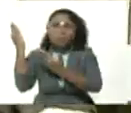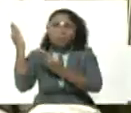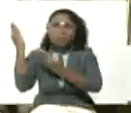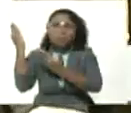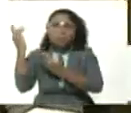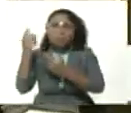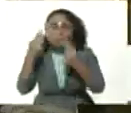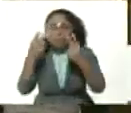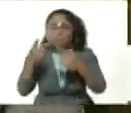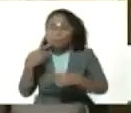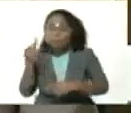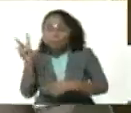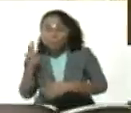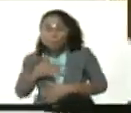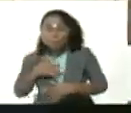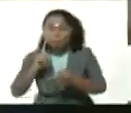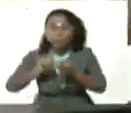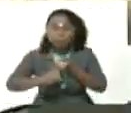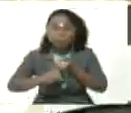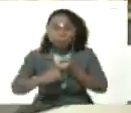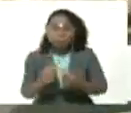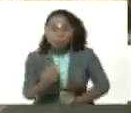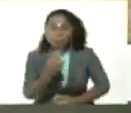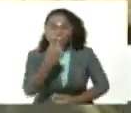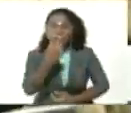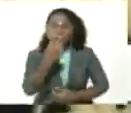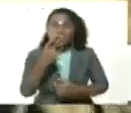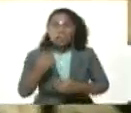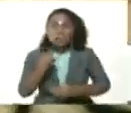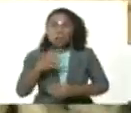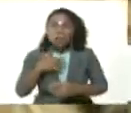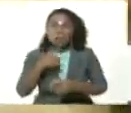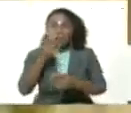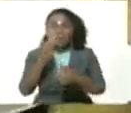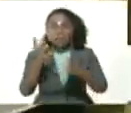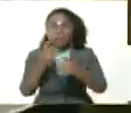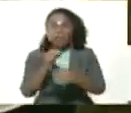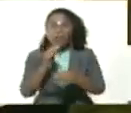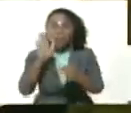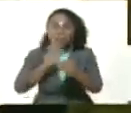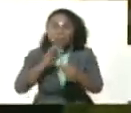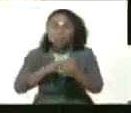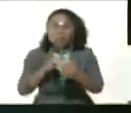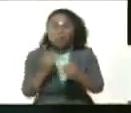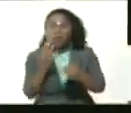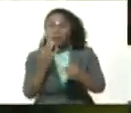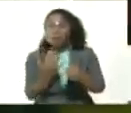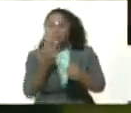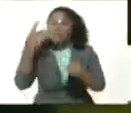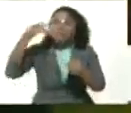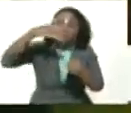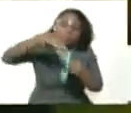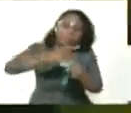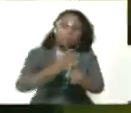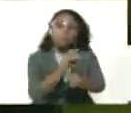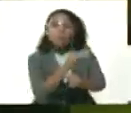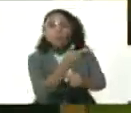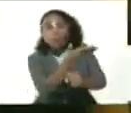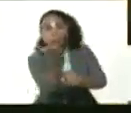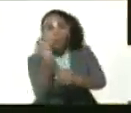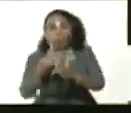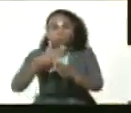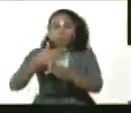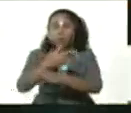Mira, Silvia, el olor. Si por el micrófono pudiera correr el olor hasta su casa. No,